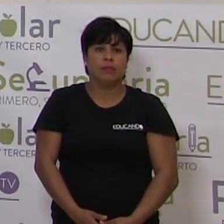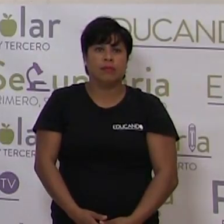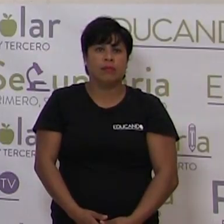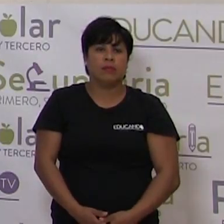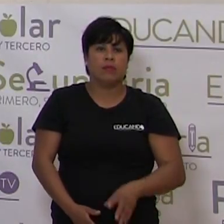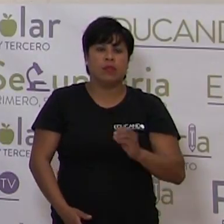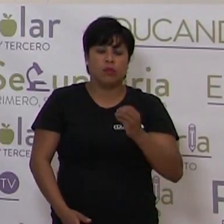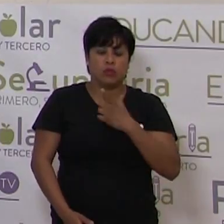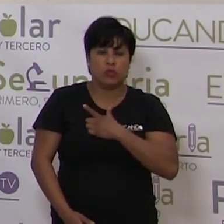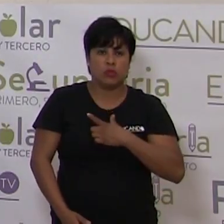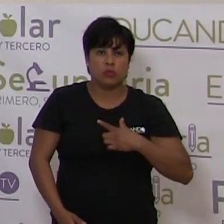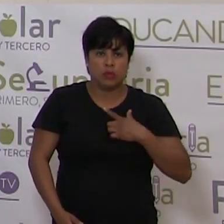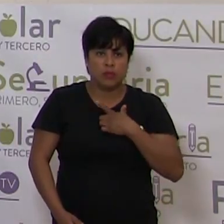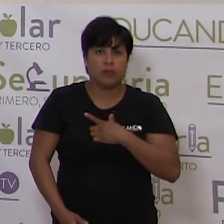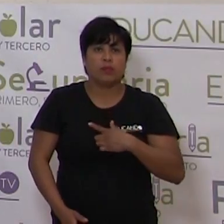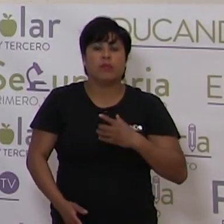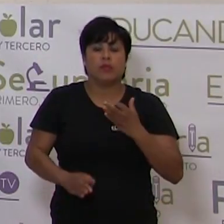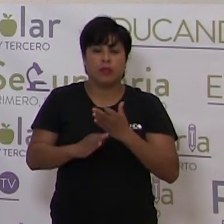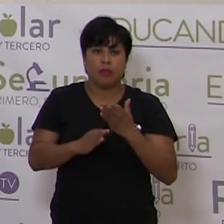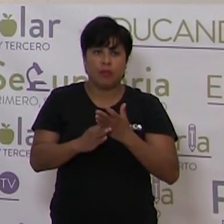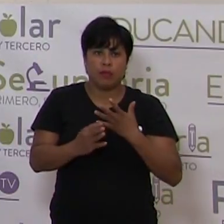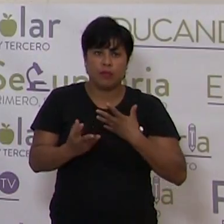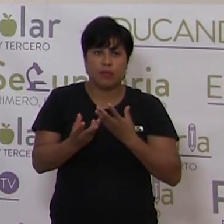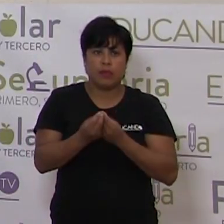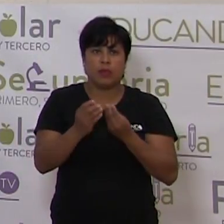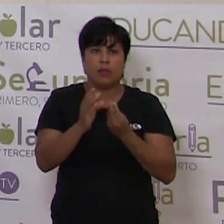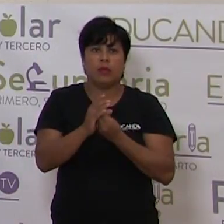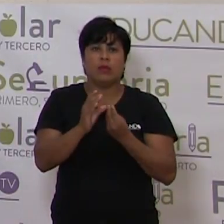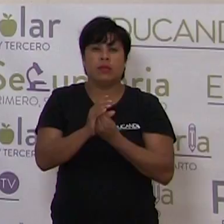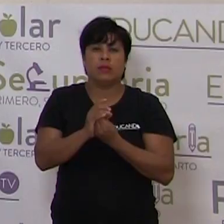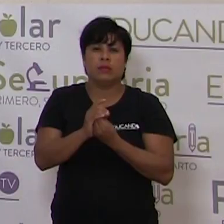Me da muchísimo gusto que hayas estado conmigo hoy